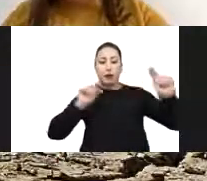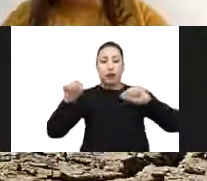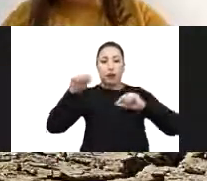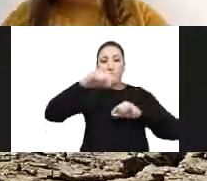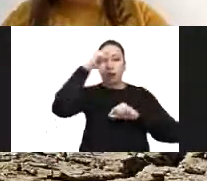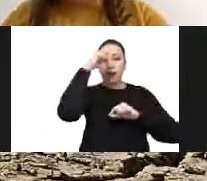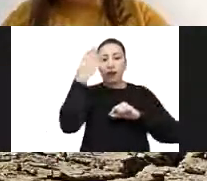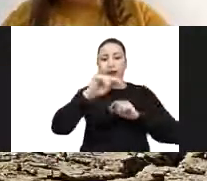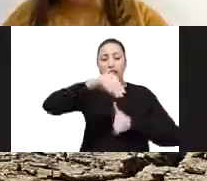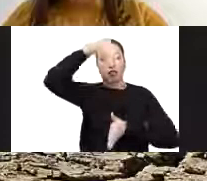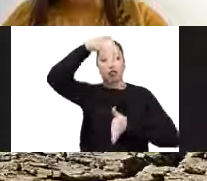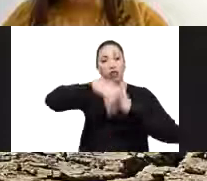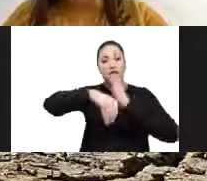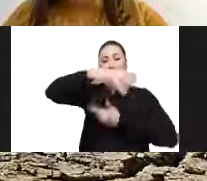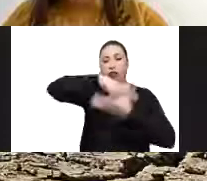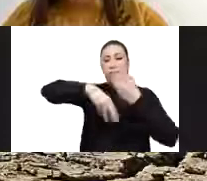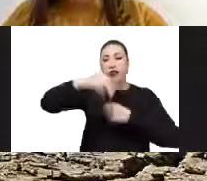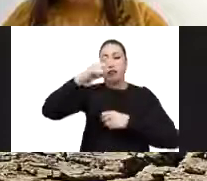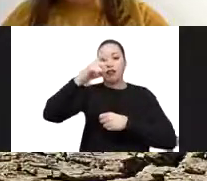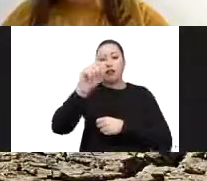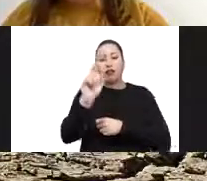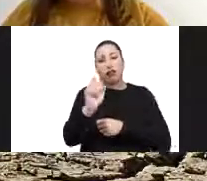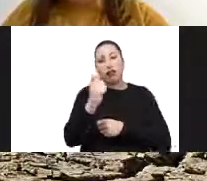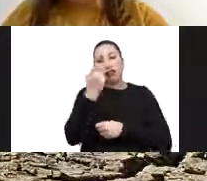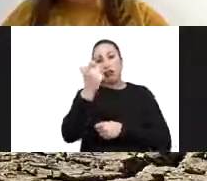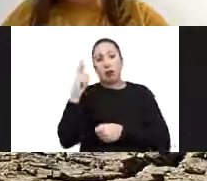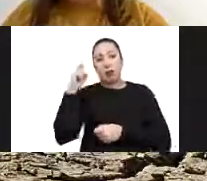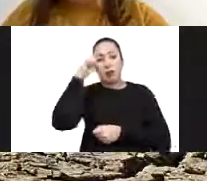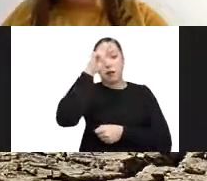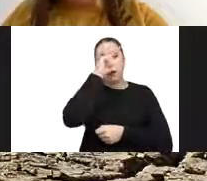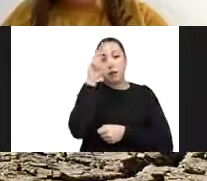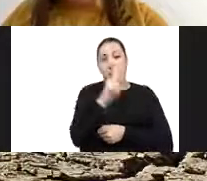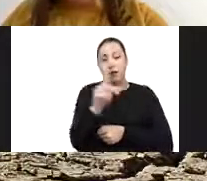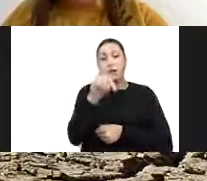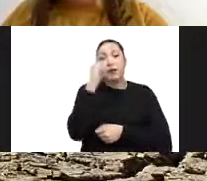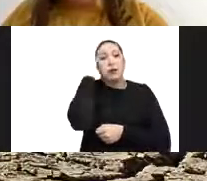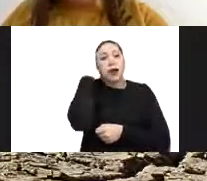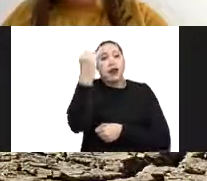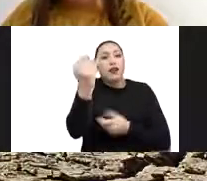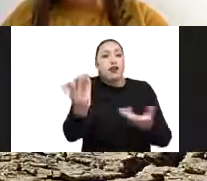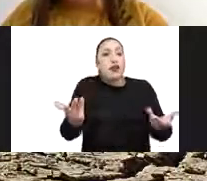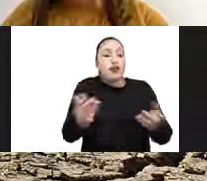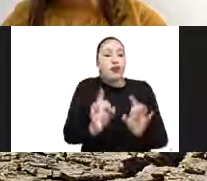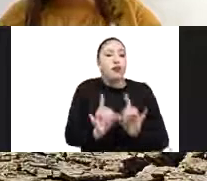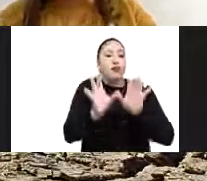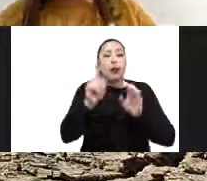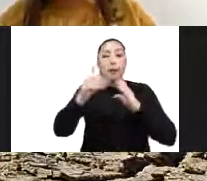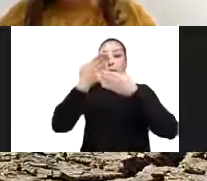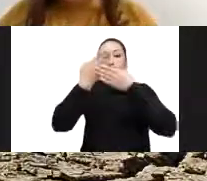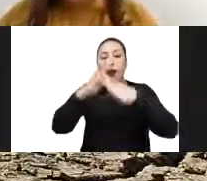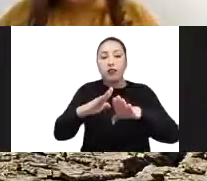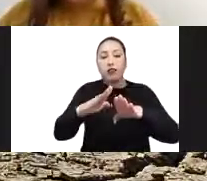colapsar precisamente esos sistemas financieros. Imagínense que los bancos van a empezar a